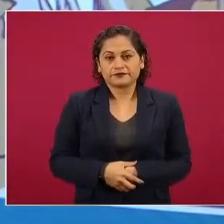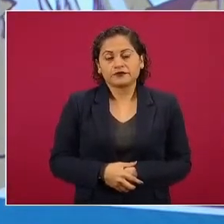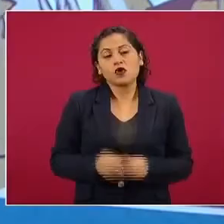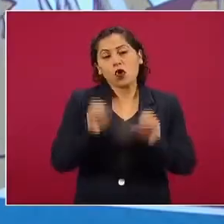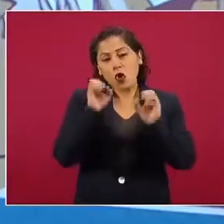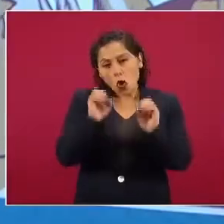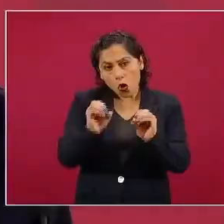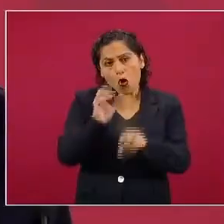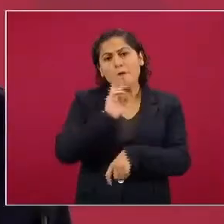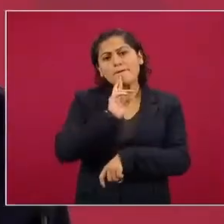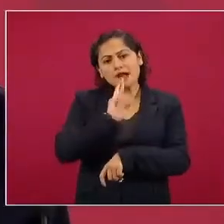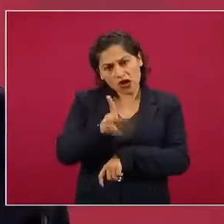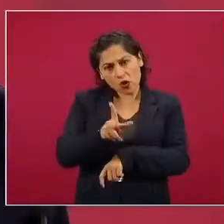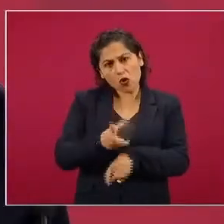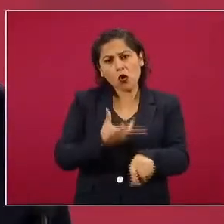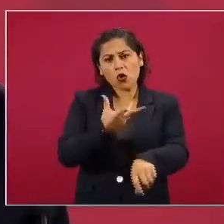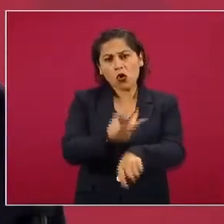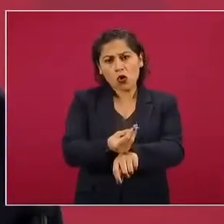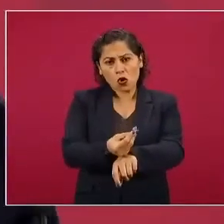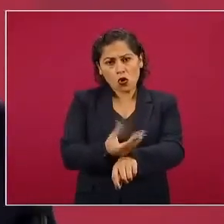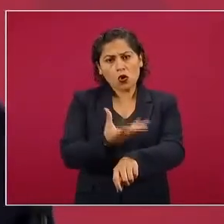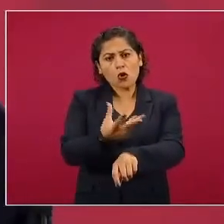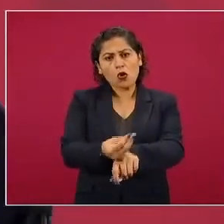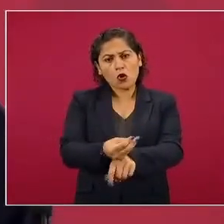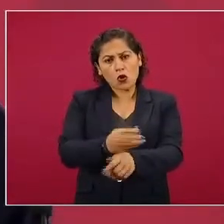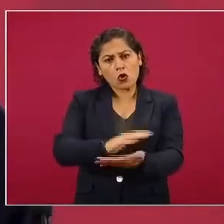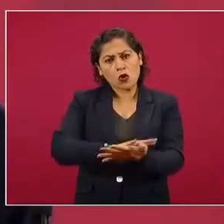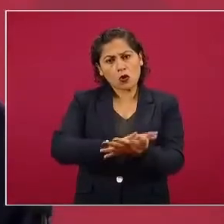restablecer o restaurar ese régimen.